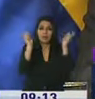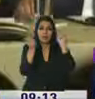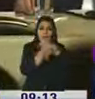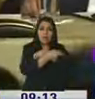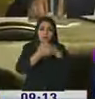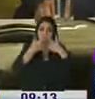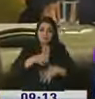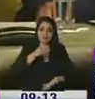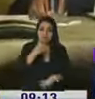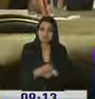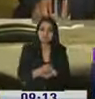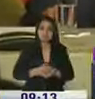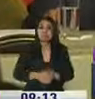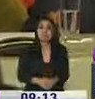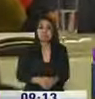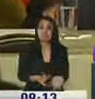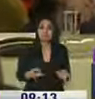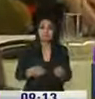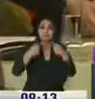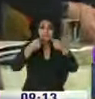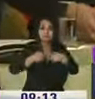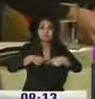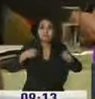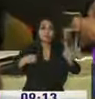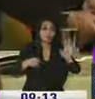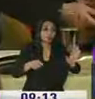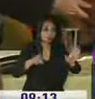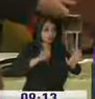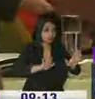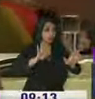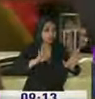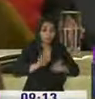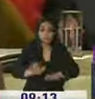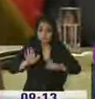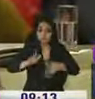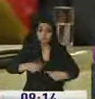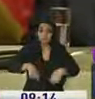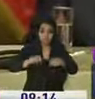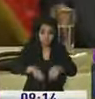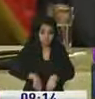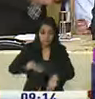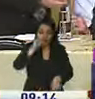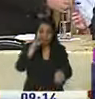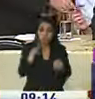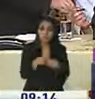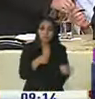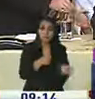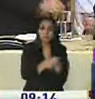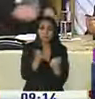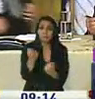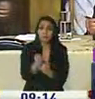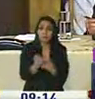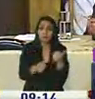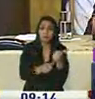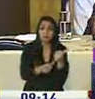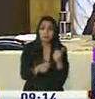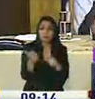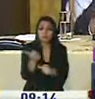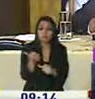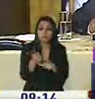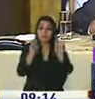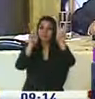realidad. Además, suscribieron una declaración conjunta y firmaron el convenio de cooperación y asistencia,